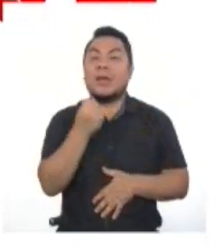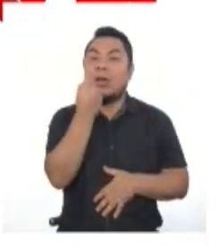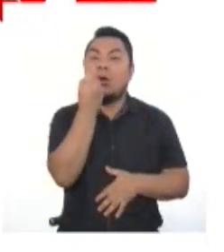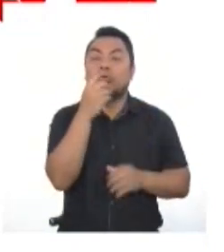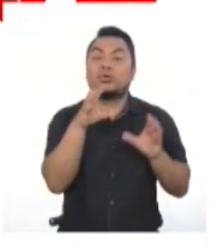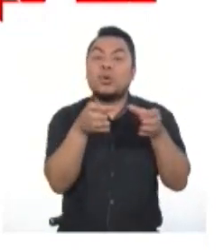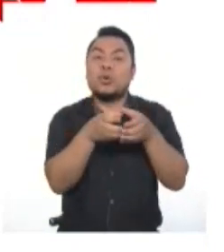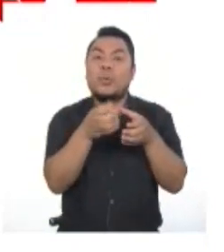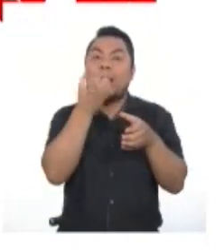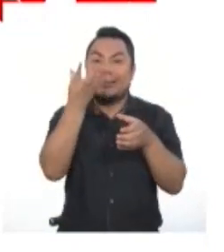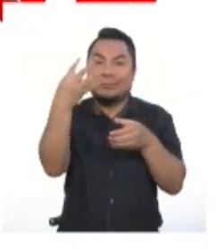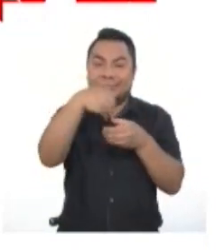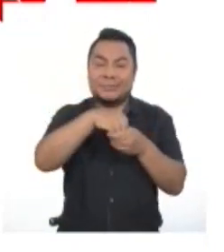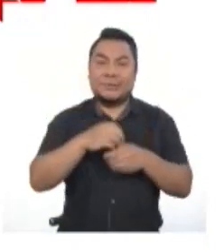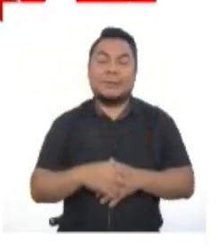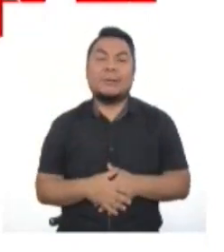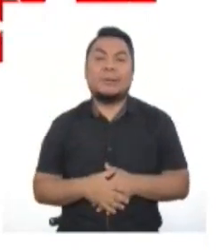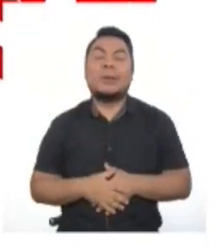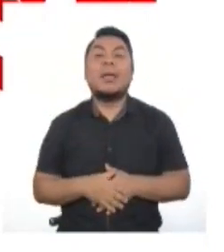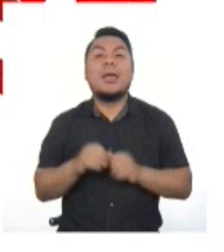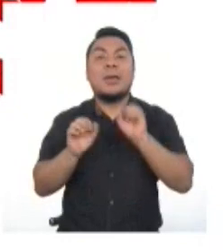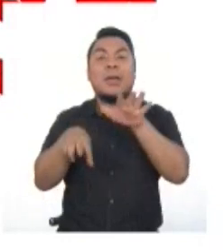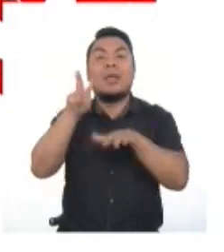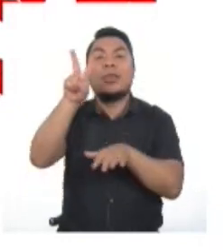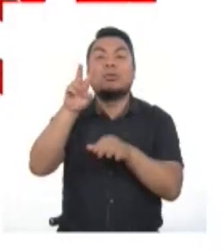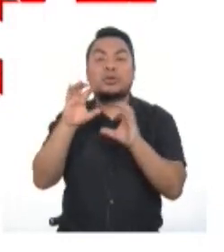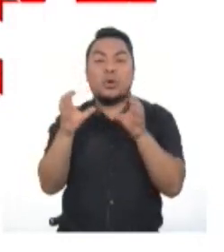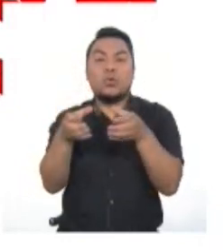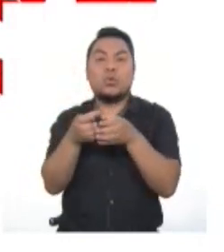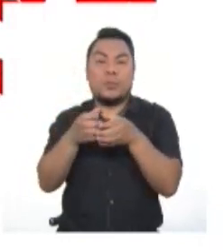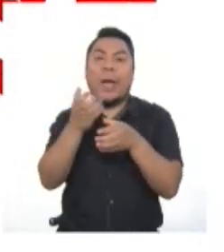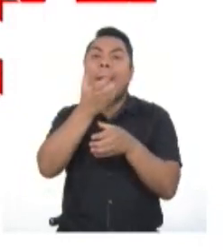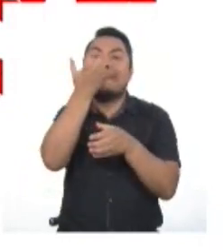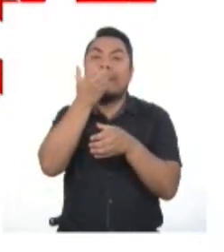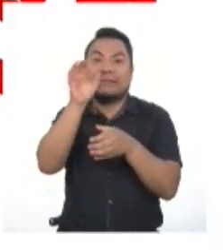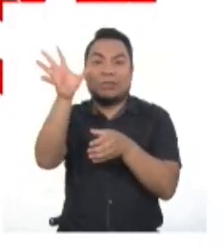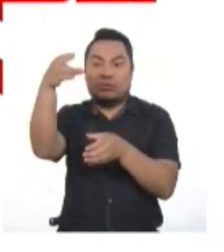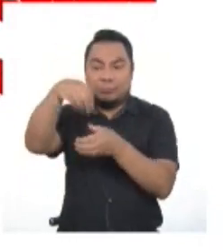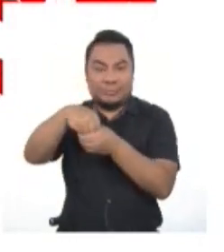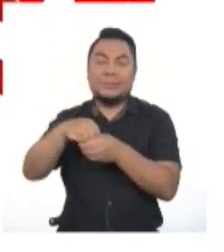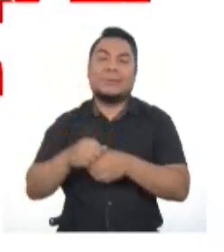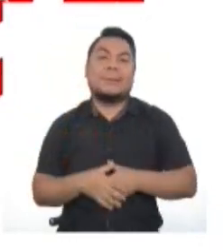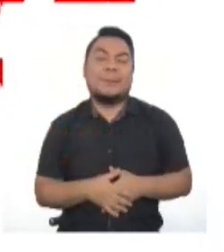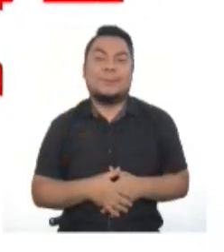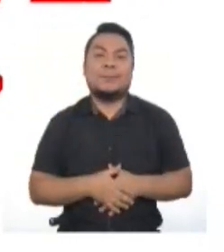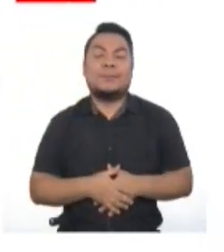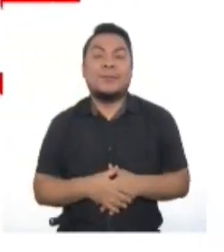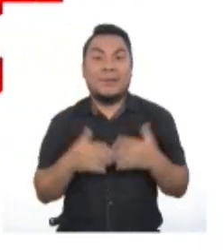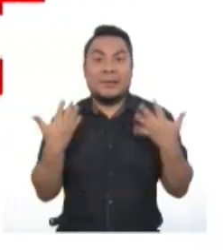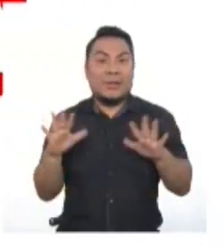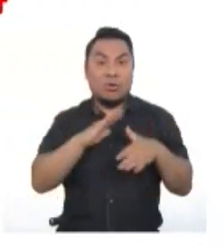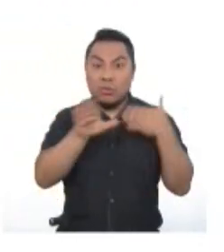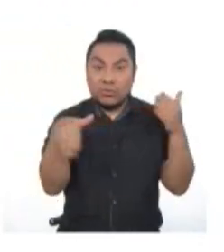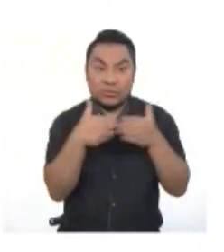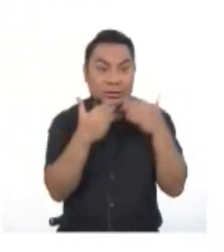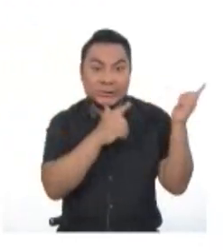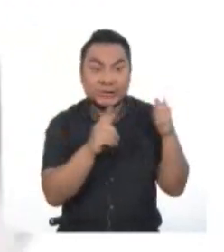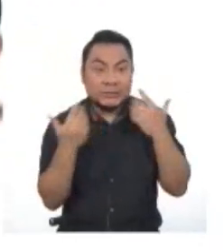11 grupos y 12 grupos de manzanas. ¿Los tenemos a